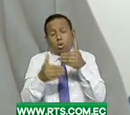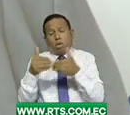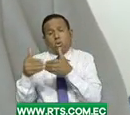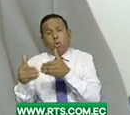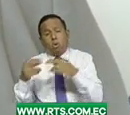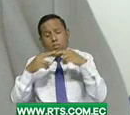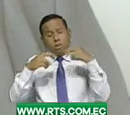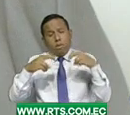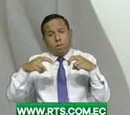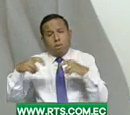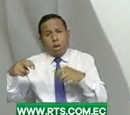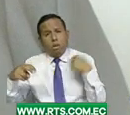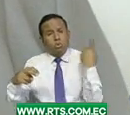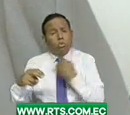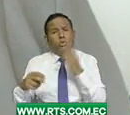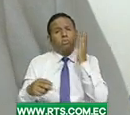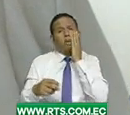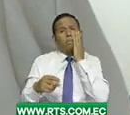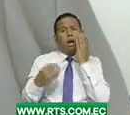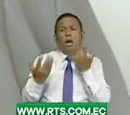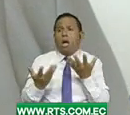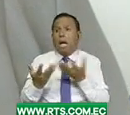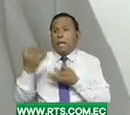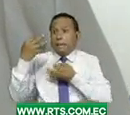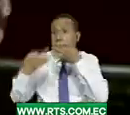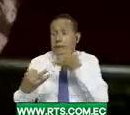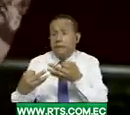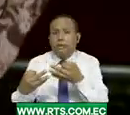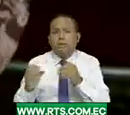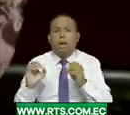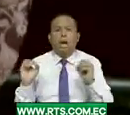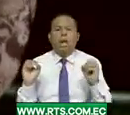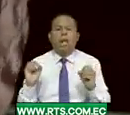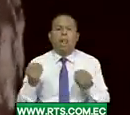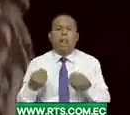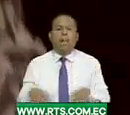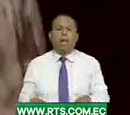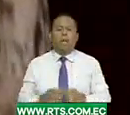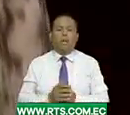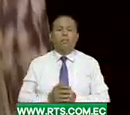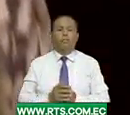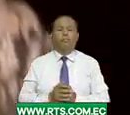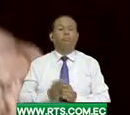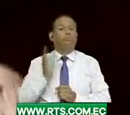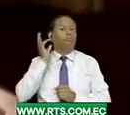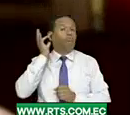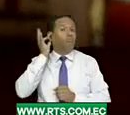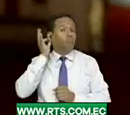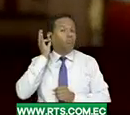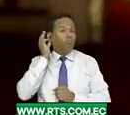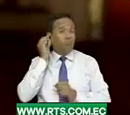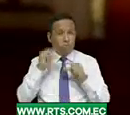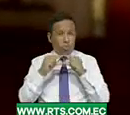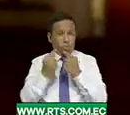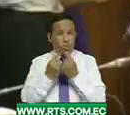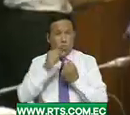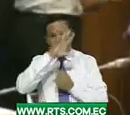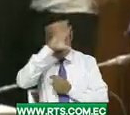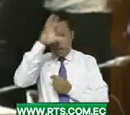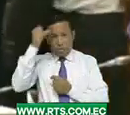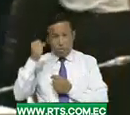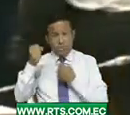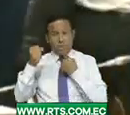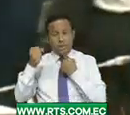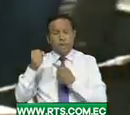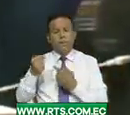no alcancemos de ninguna manera la reparación. La asambleísta de Pachacútic, Sofía Sánchez, asegura que al hablar de